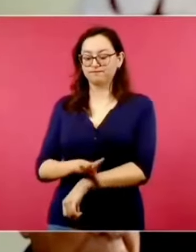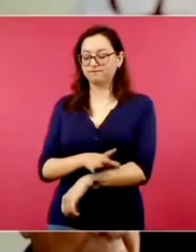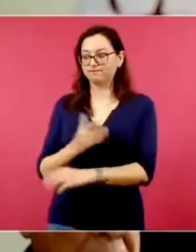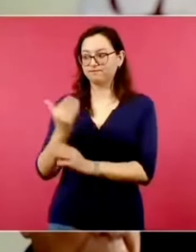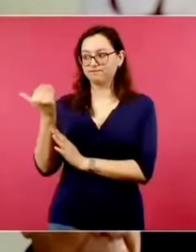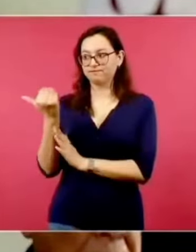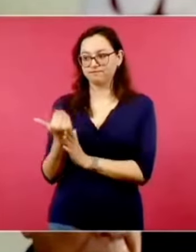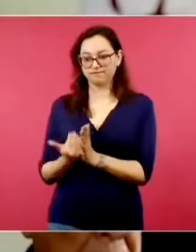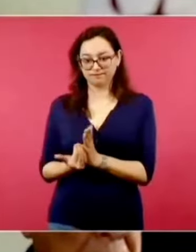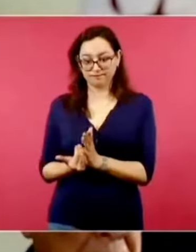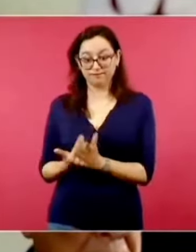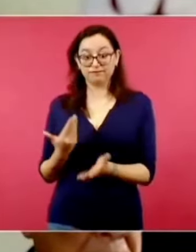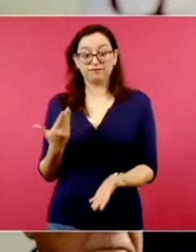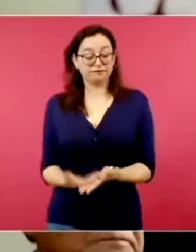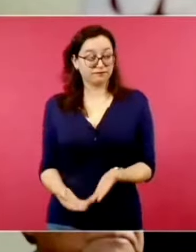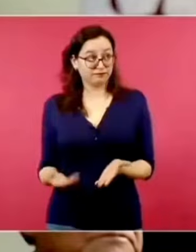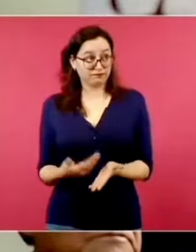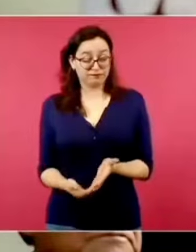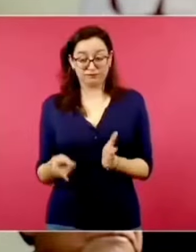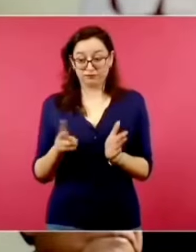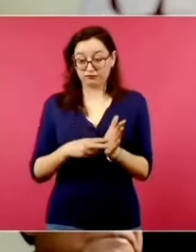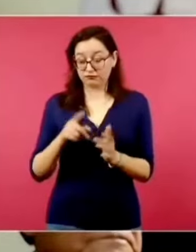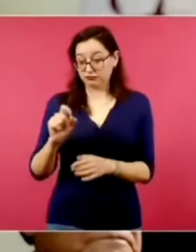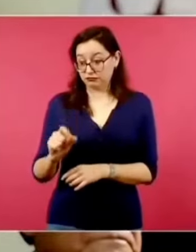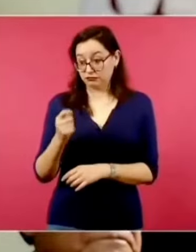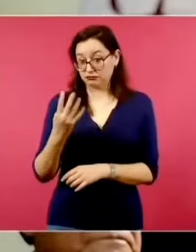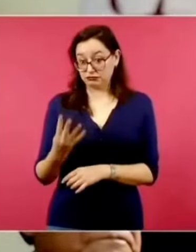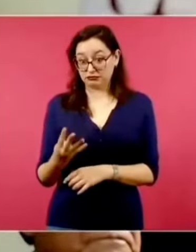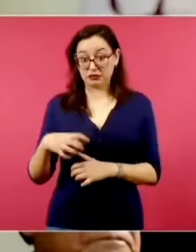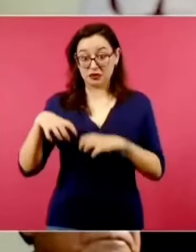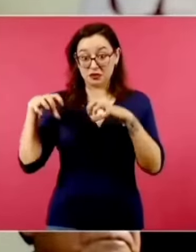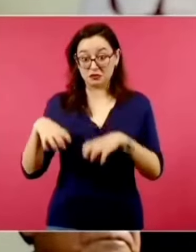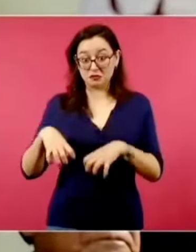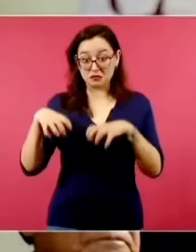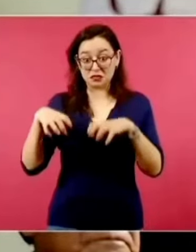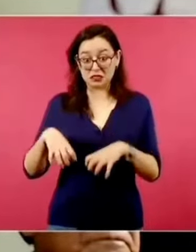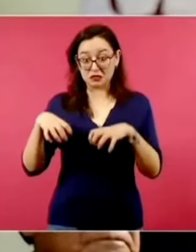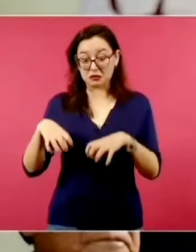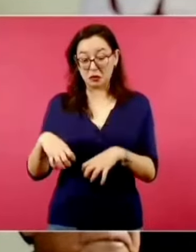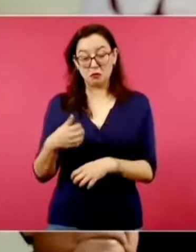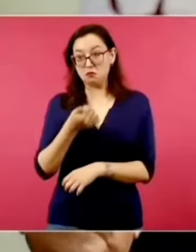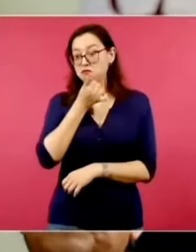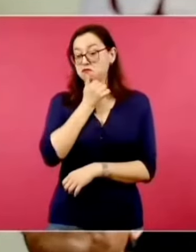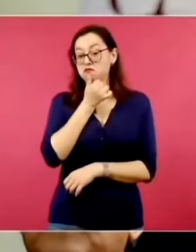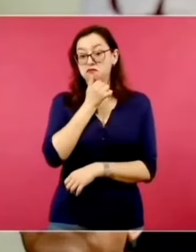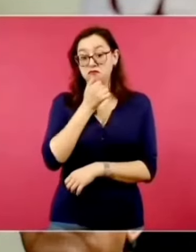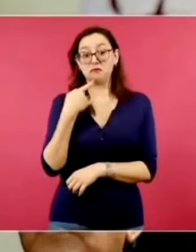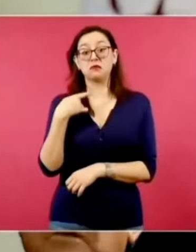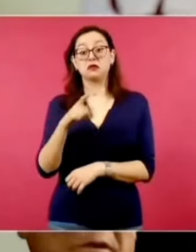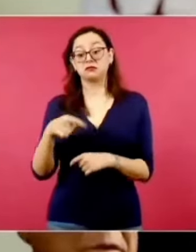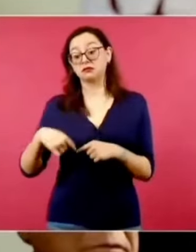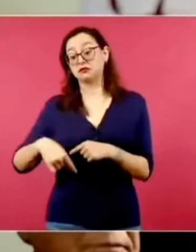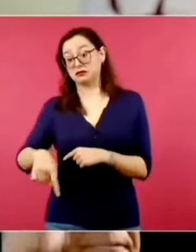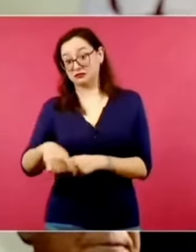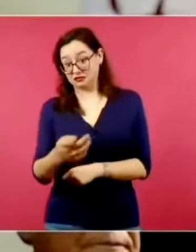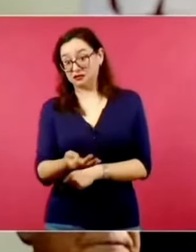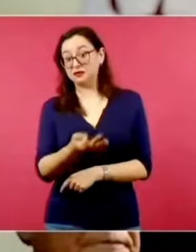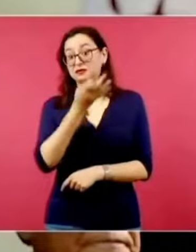pero Según los científicos viene el fenómeno de la niña en unas en unos días y va a